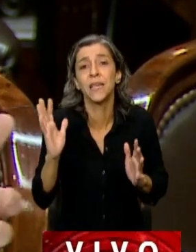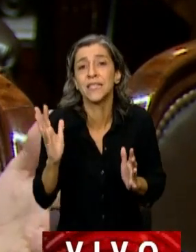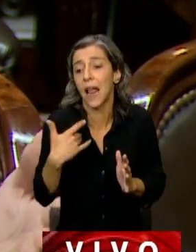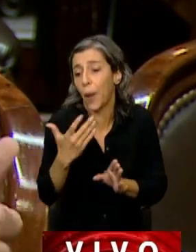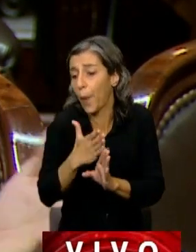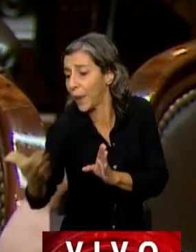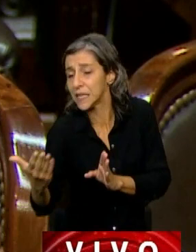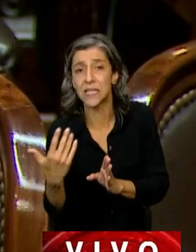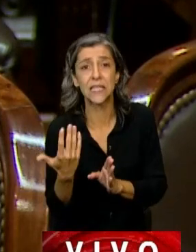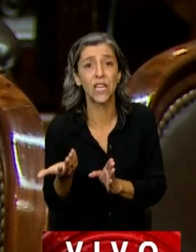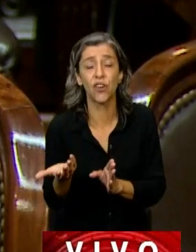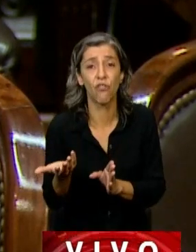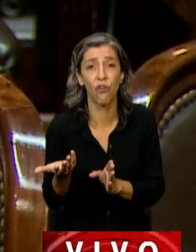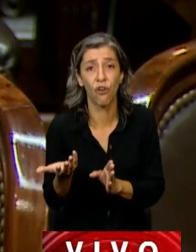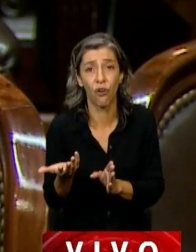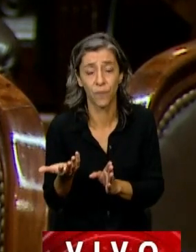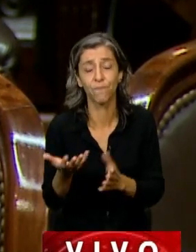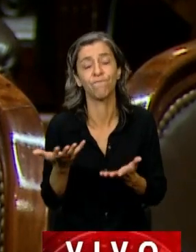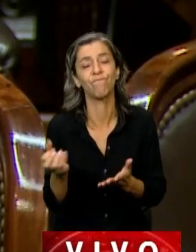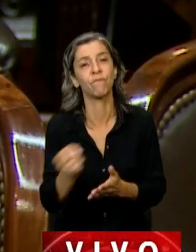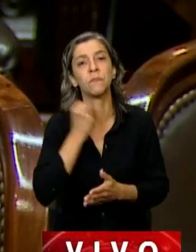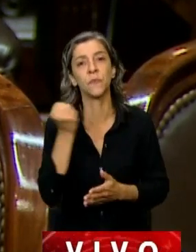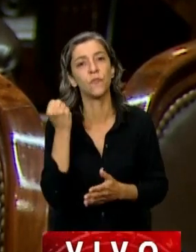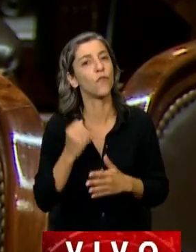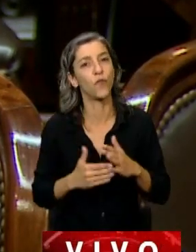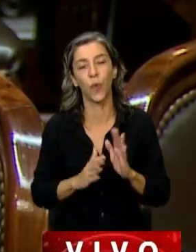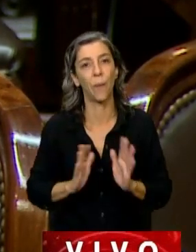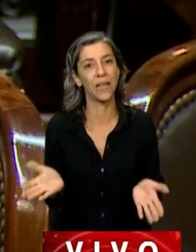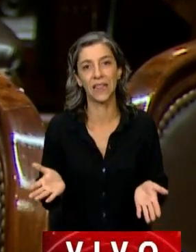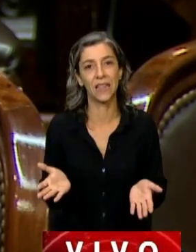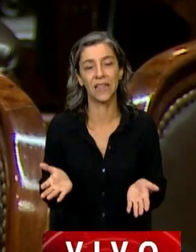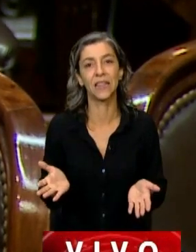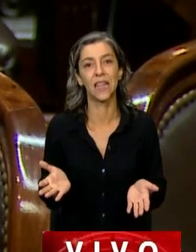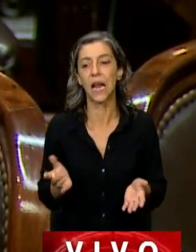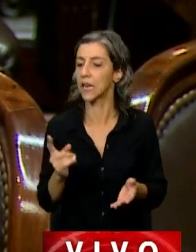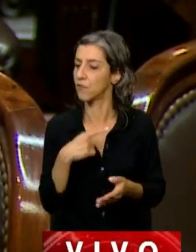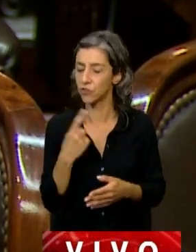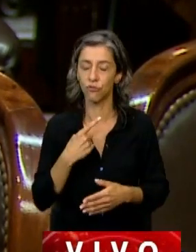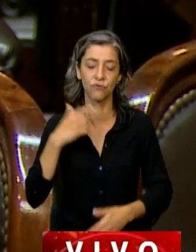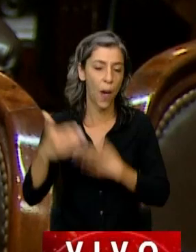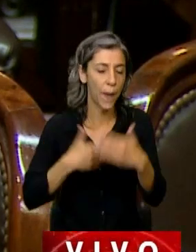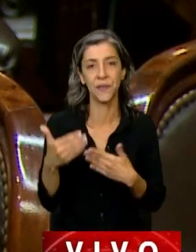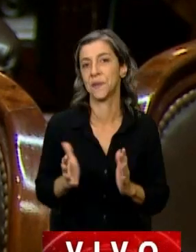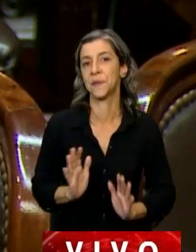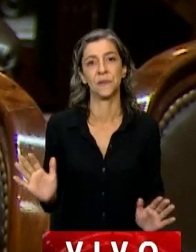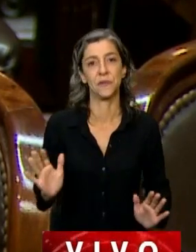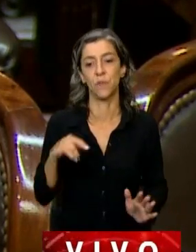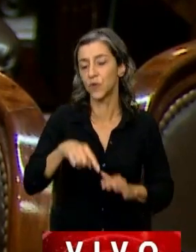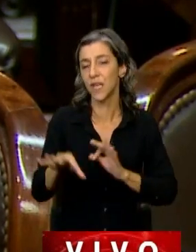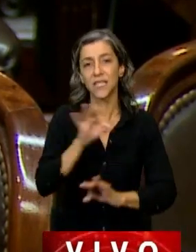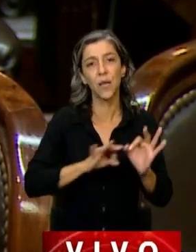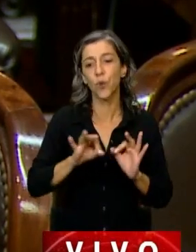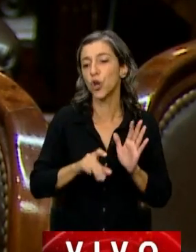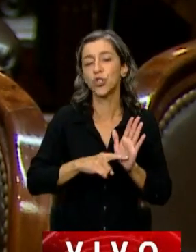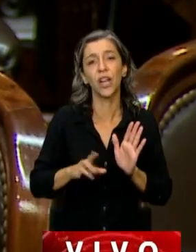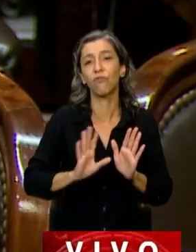en nuestro vecindario, en nuestro vecino. Por eso es importantísimo que avancemos en este proyecto para que no haya ningún